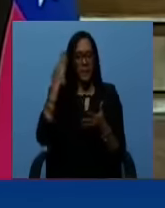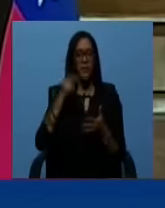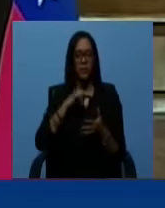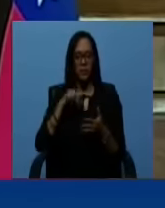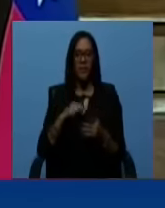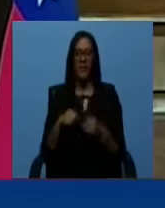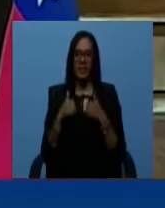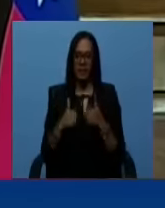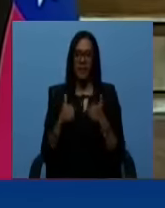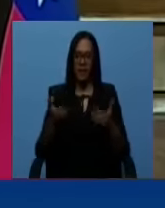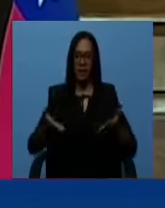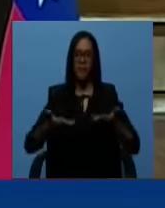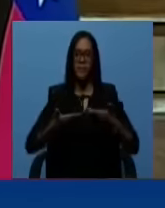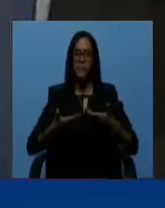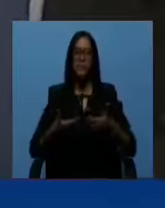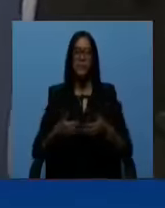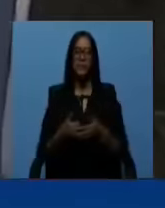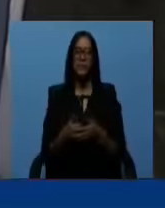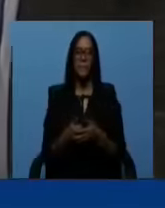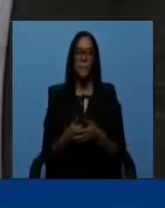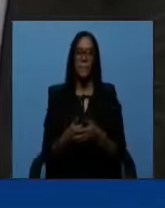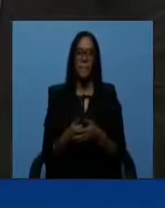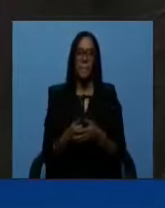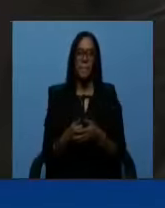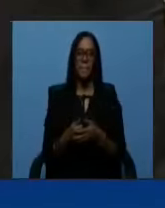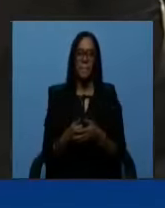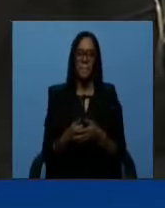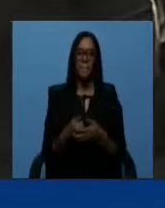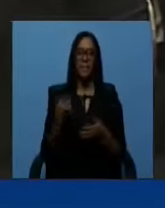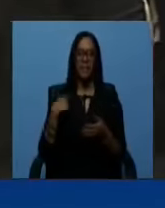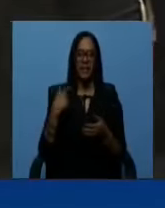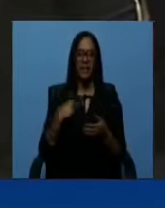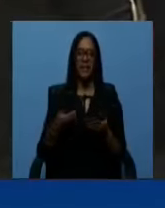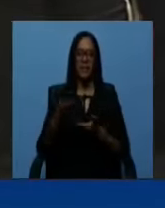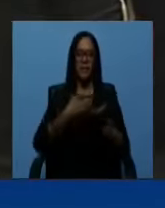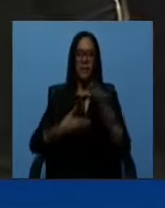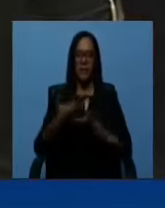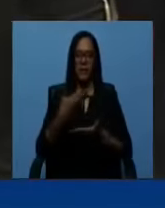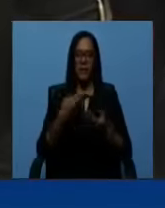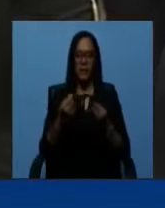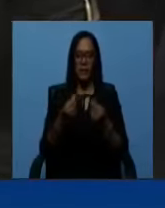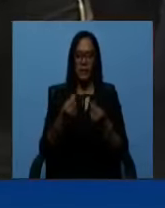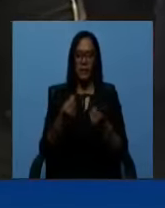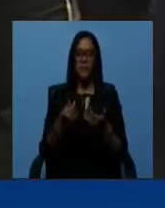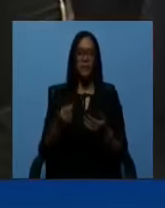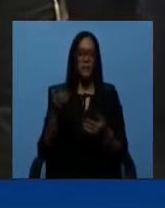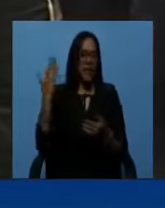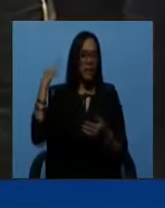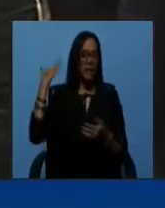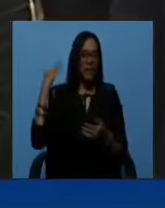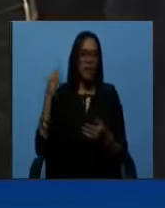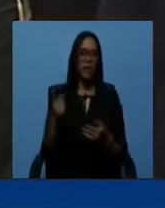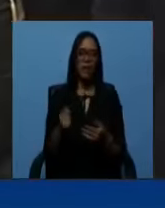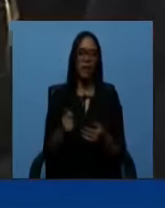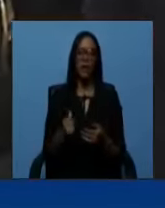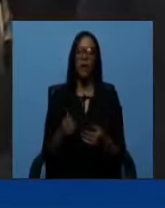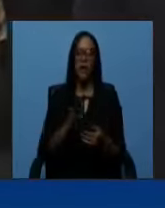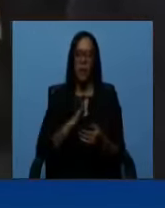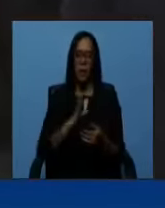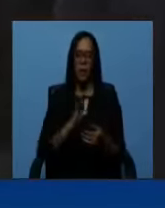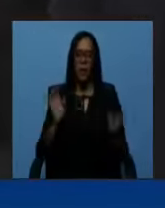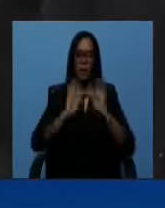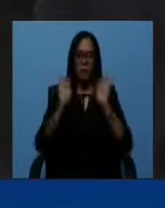bien recibidos. Otra noticia tiene que ver con el retiro de los billetes del cono anterior, que entiendo formaba parte de